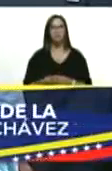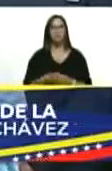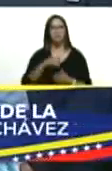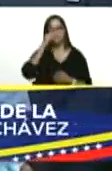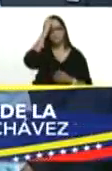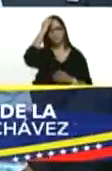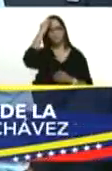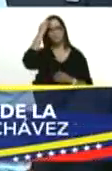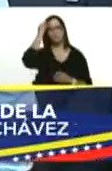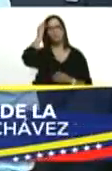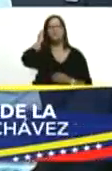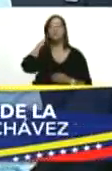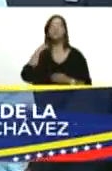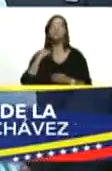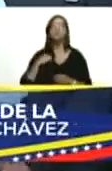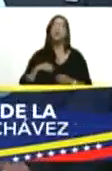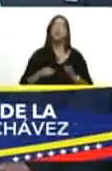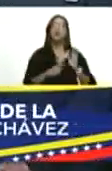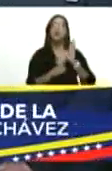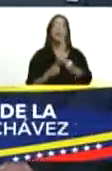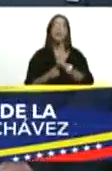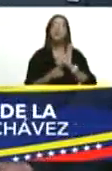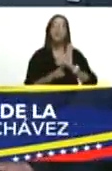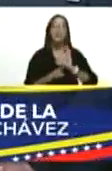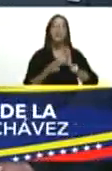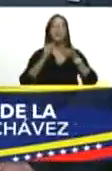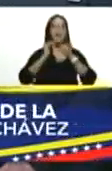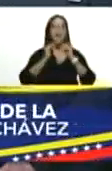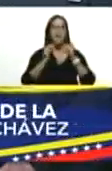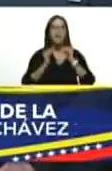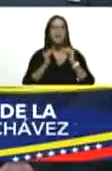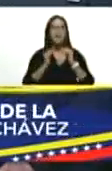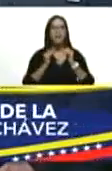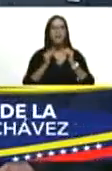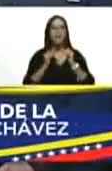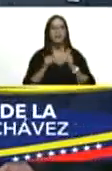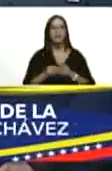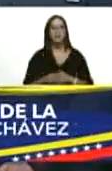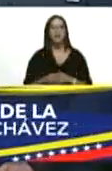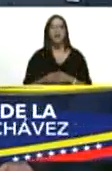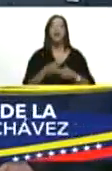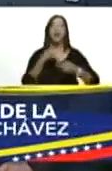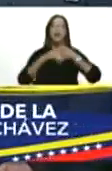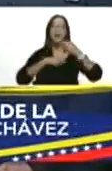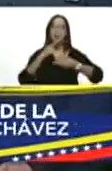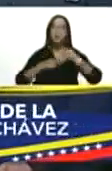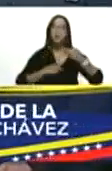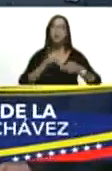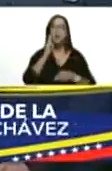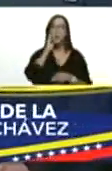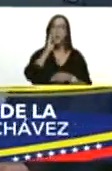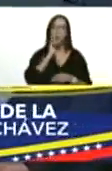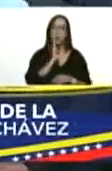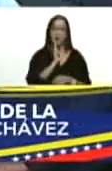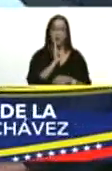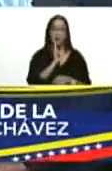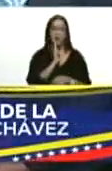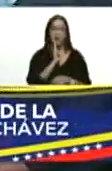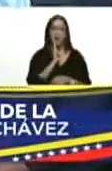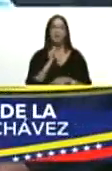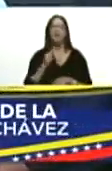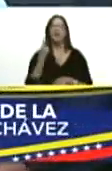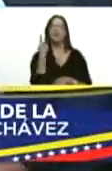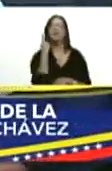y demostremos que ética y moralmente la revolución bolivariana es